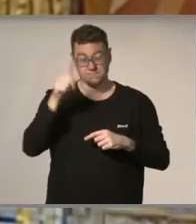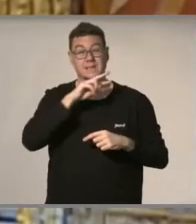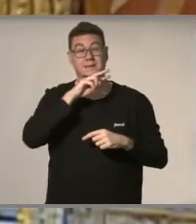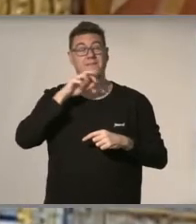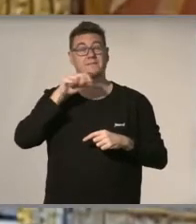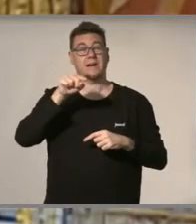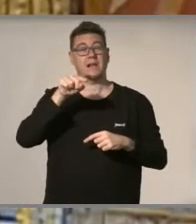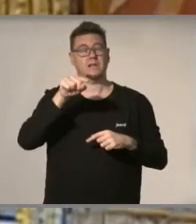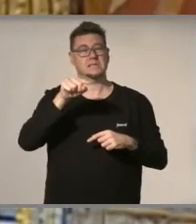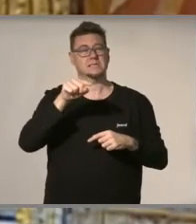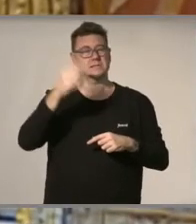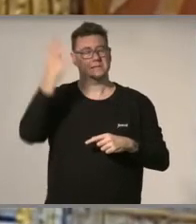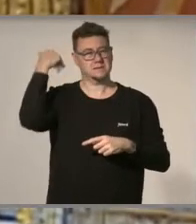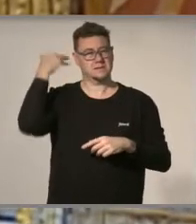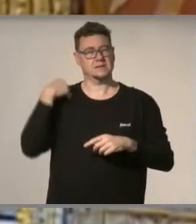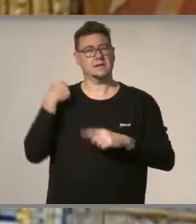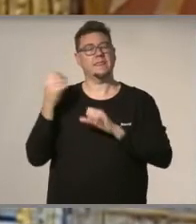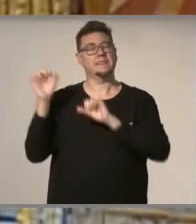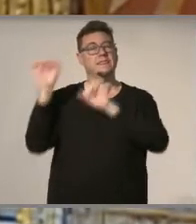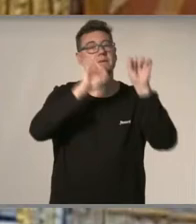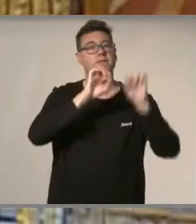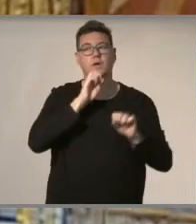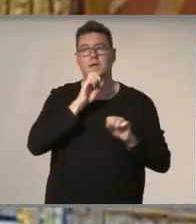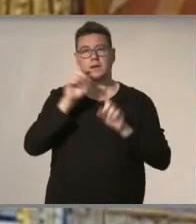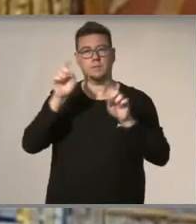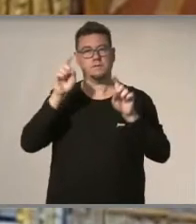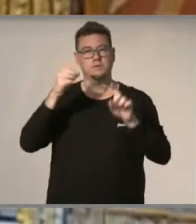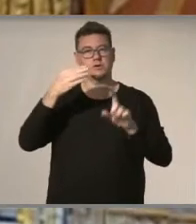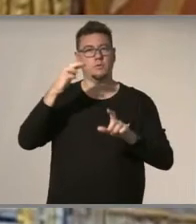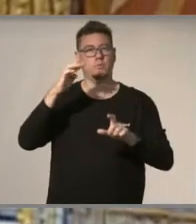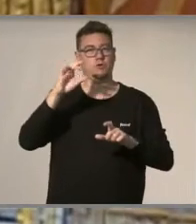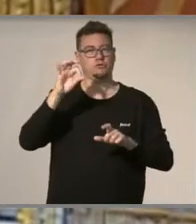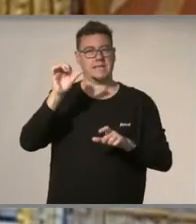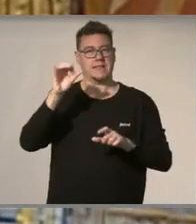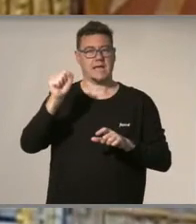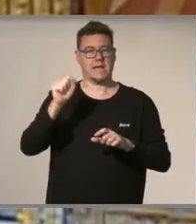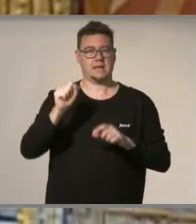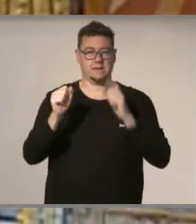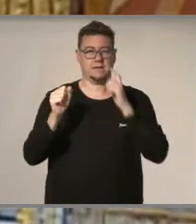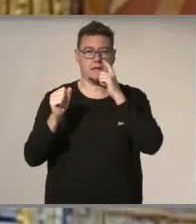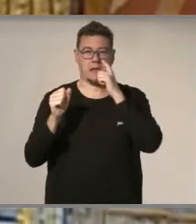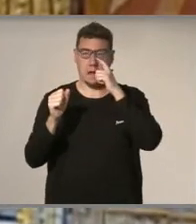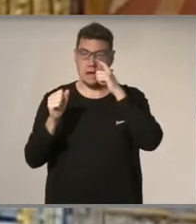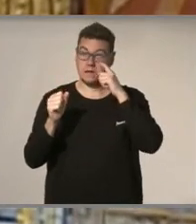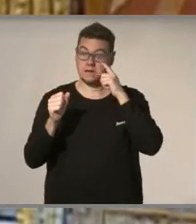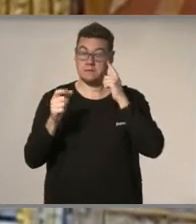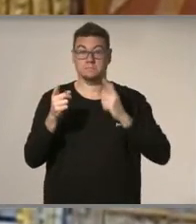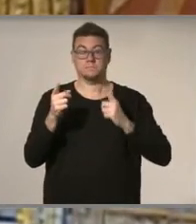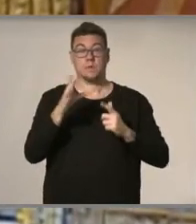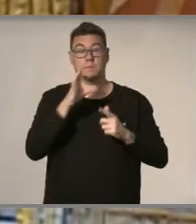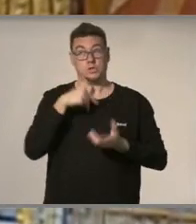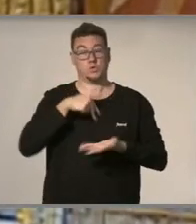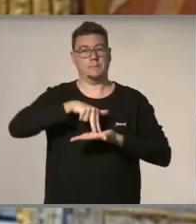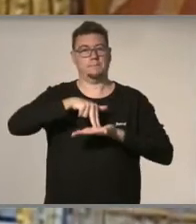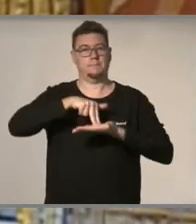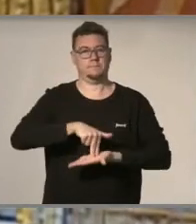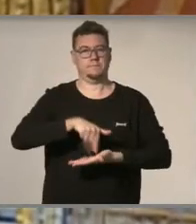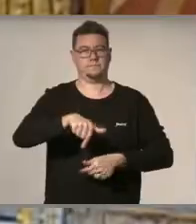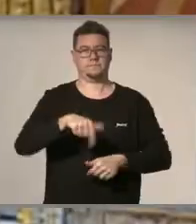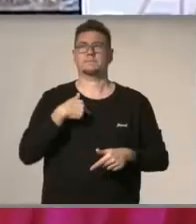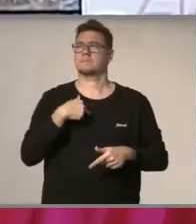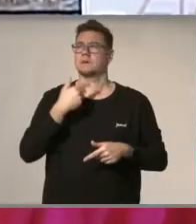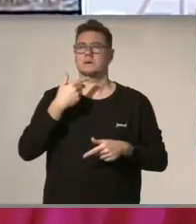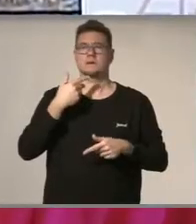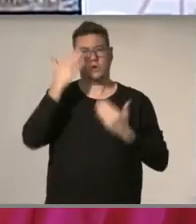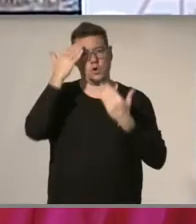que defendió en su día el profesor Broseta, del que muchos aprendimos. Y por eso mi presencia hoy aquí es también